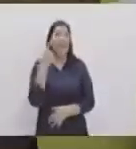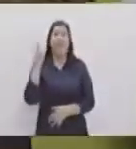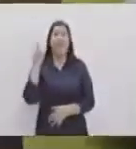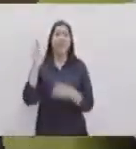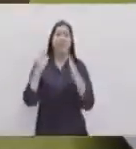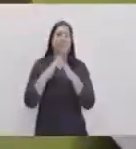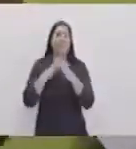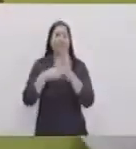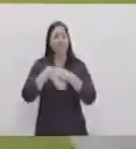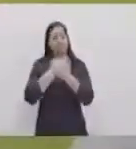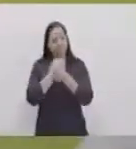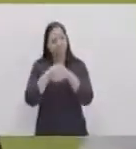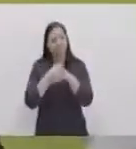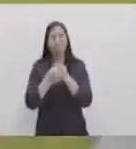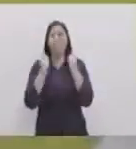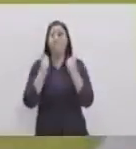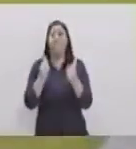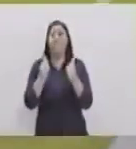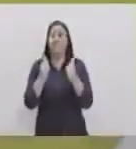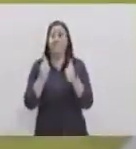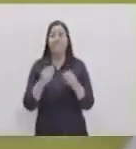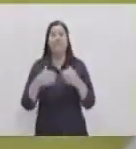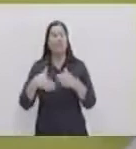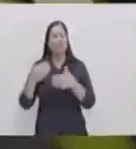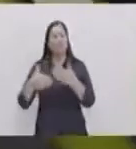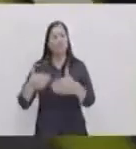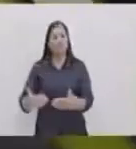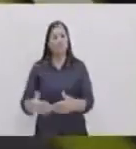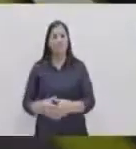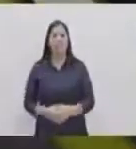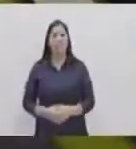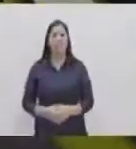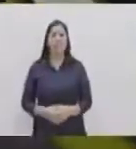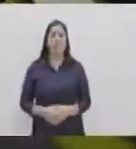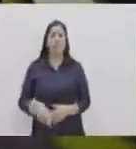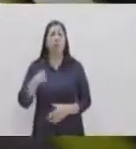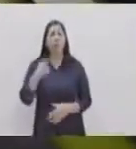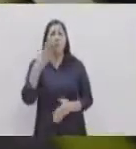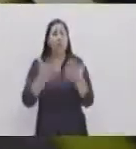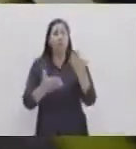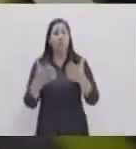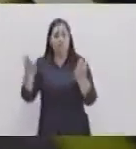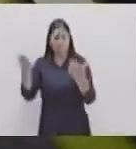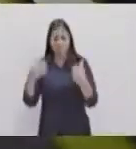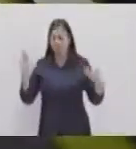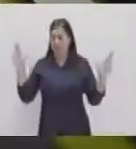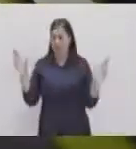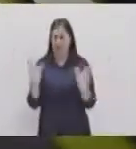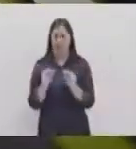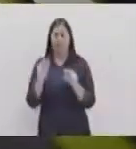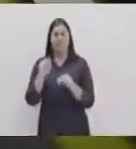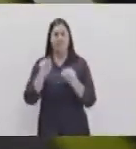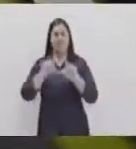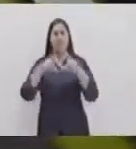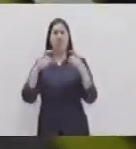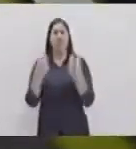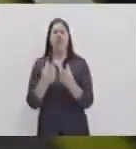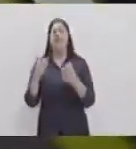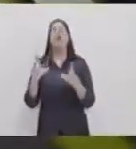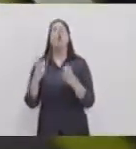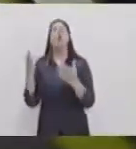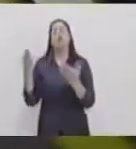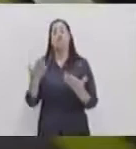Recuerden a todos en casa lavarse muy bien las manos y hacerlo constantemente. Evelyn, si pudiera darnos un resumen de su clase, ¿cómo nos lo